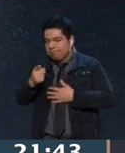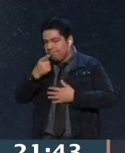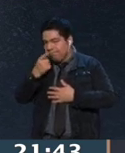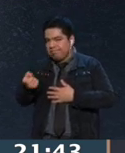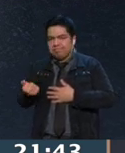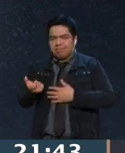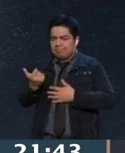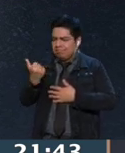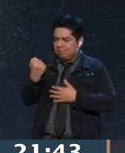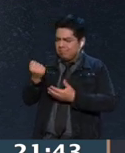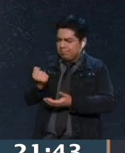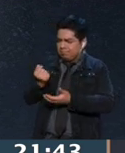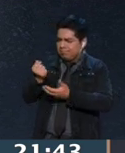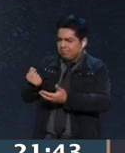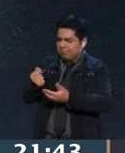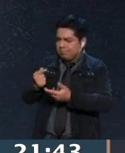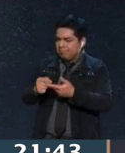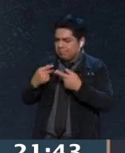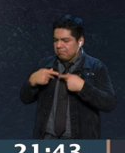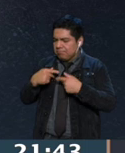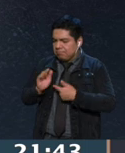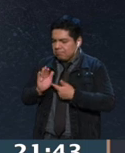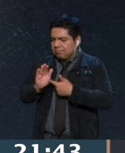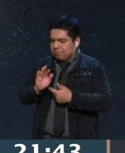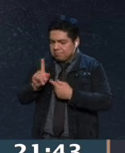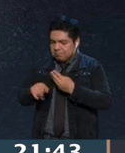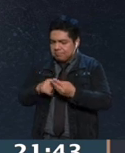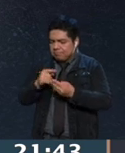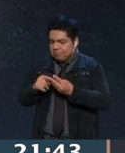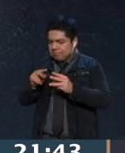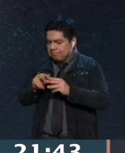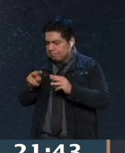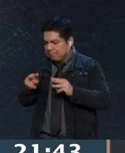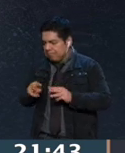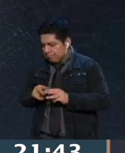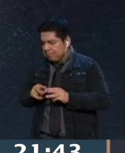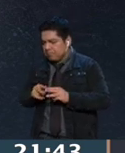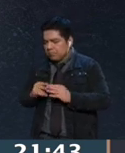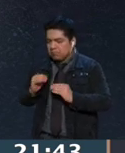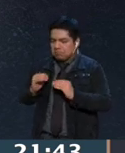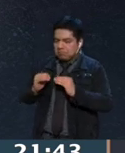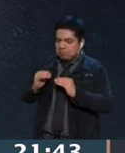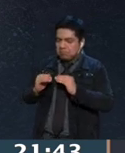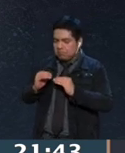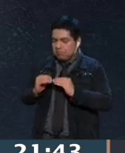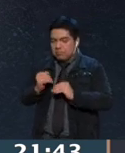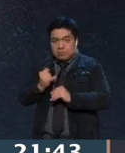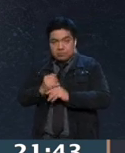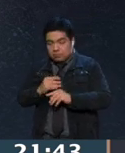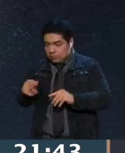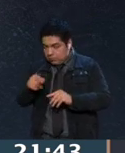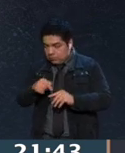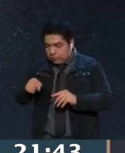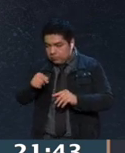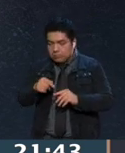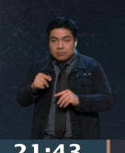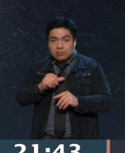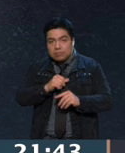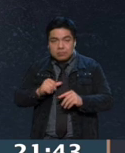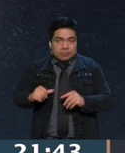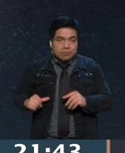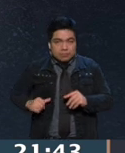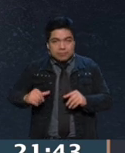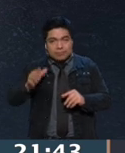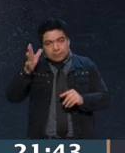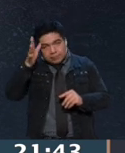de recursos públicos, promoción personalizada y vulneración al principio de neutralidad e imparcialidad por parte de la alcaldesa de